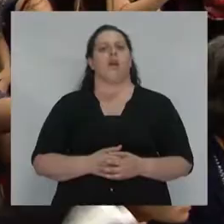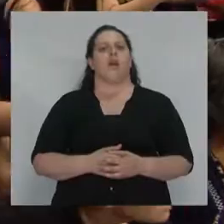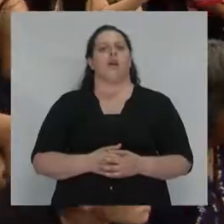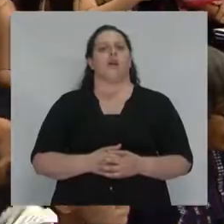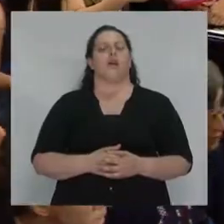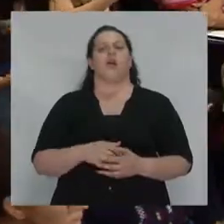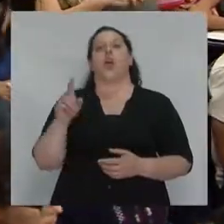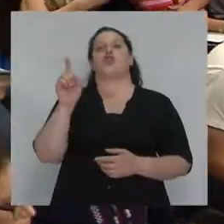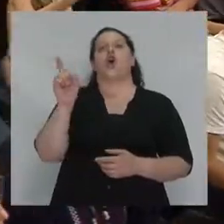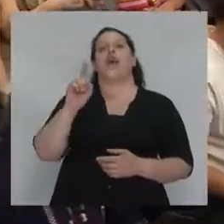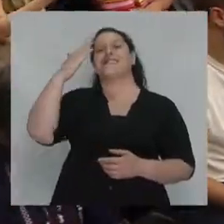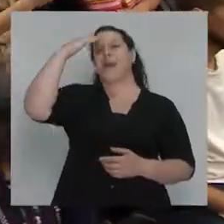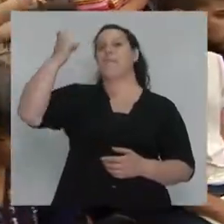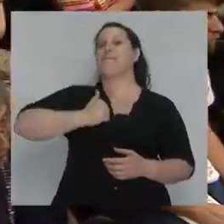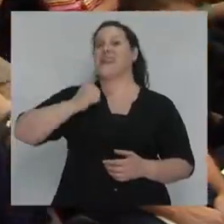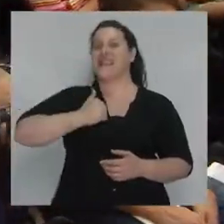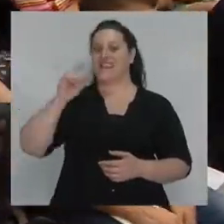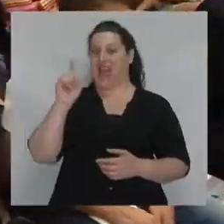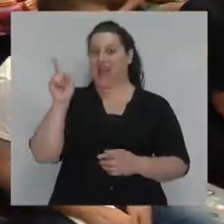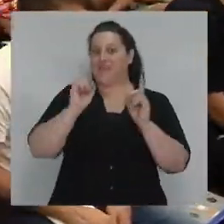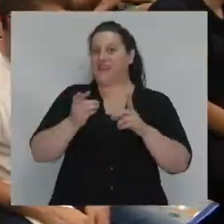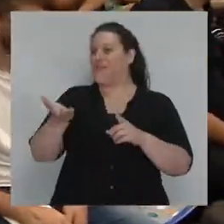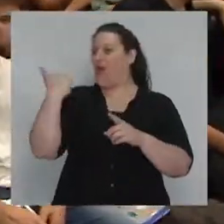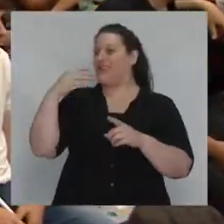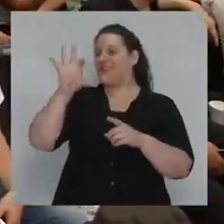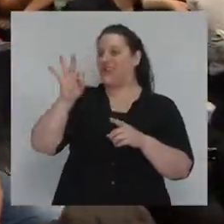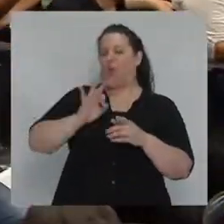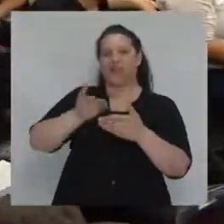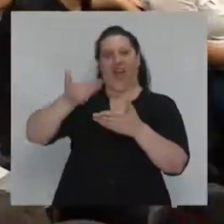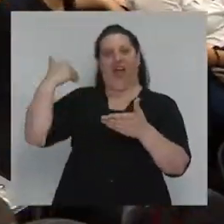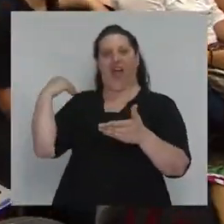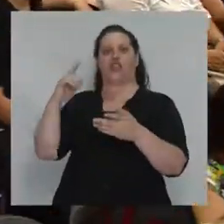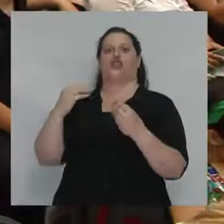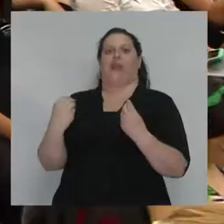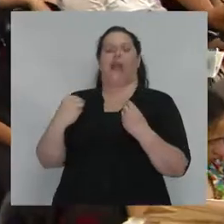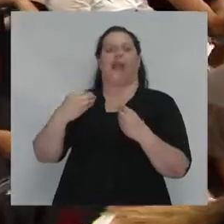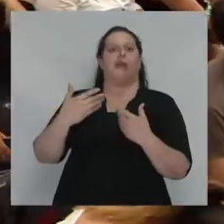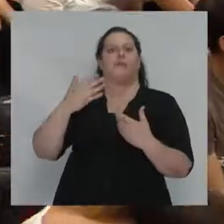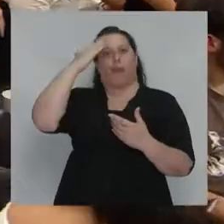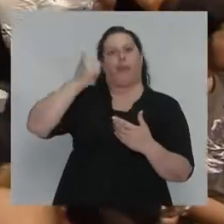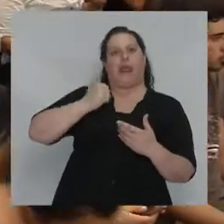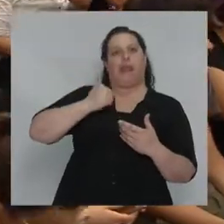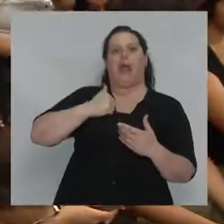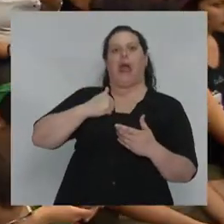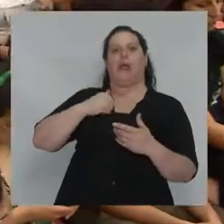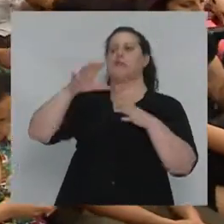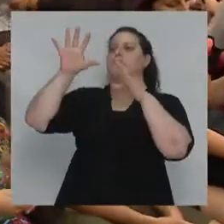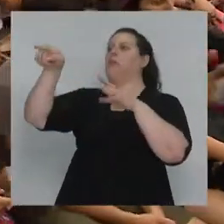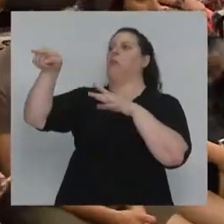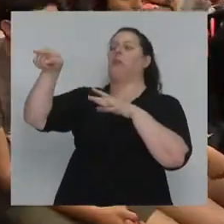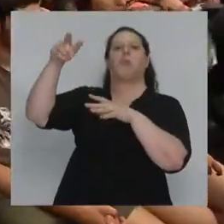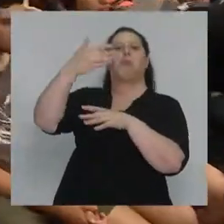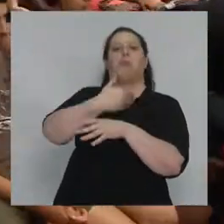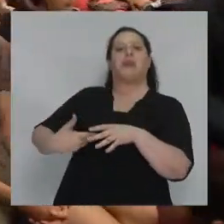No es un golpe militar de los de hace 50 años, que llegaban y cogían al presidente en pijama